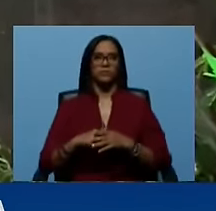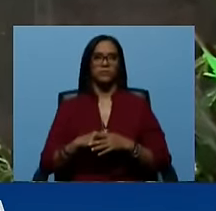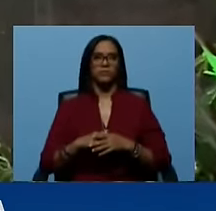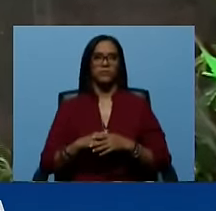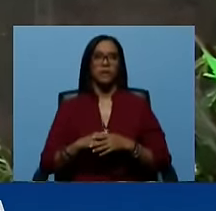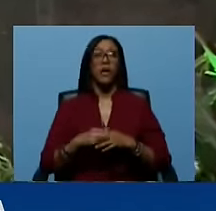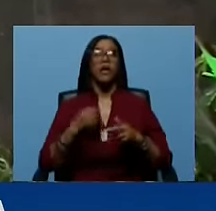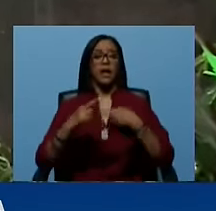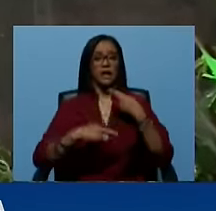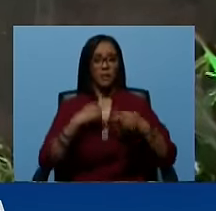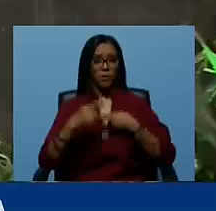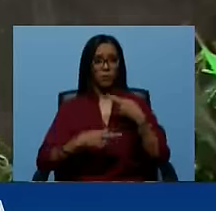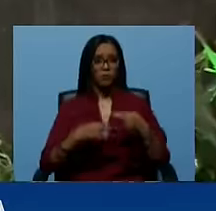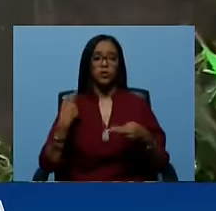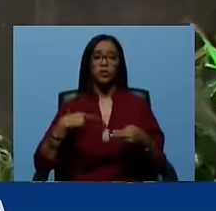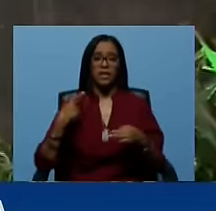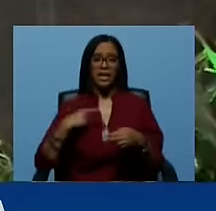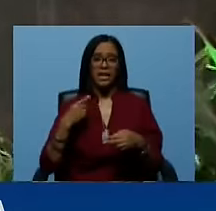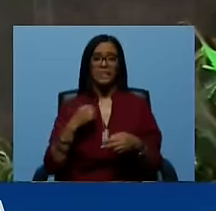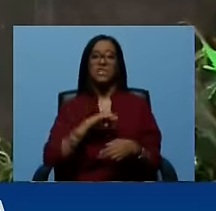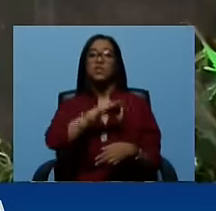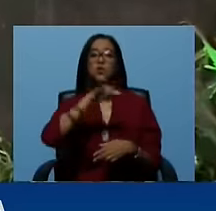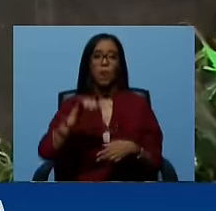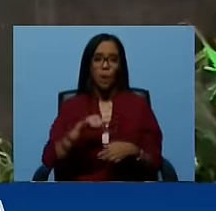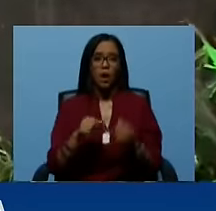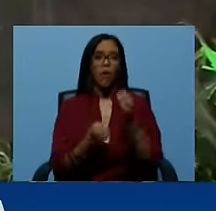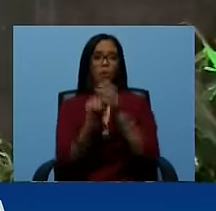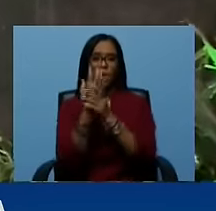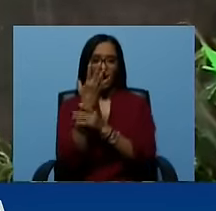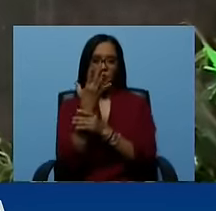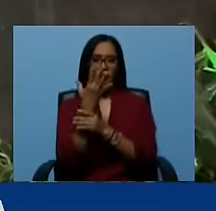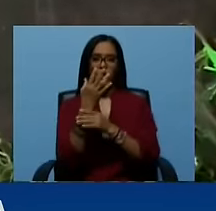La revolución tiene que ser como un árbol con raíces profundas